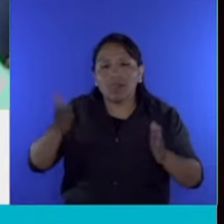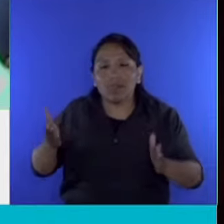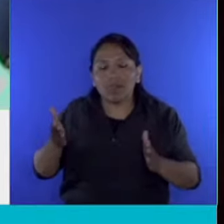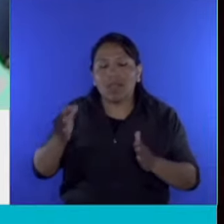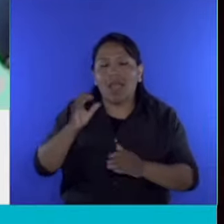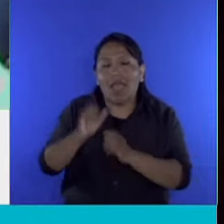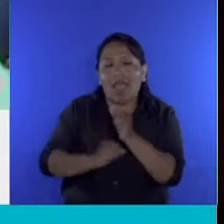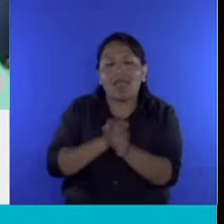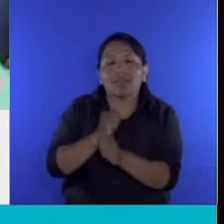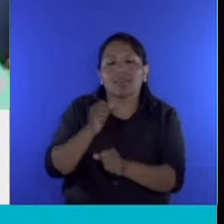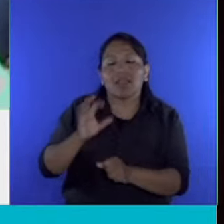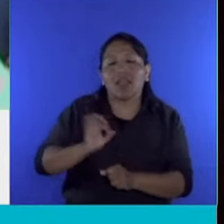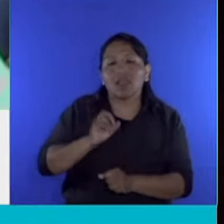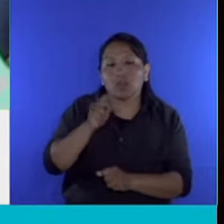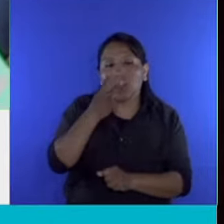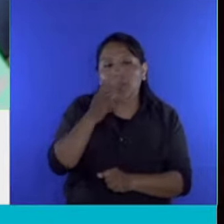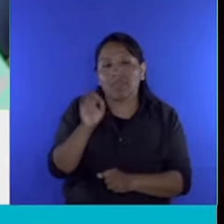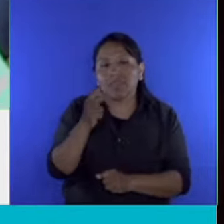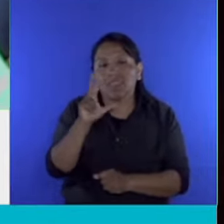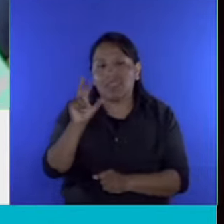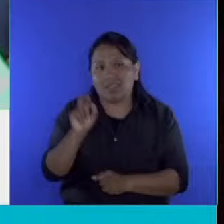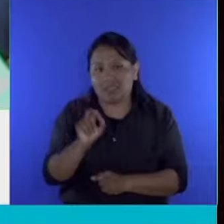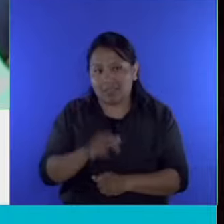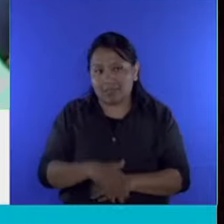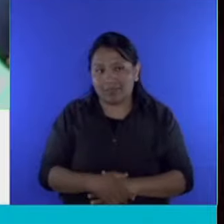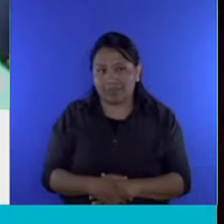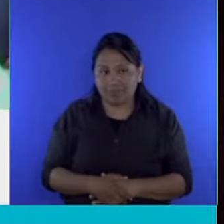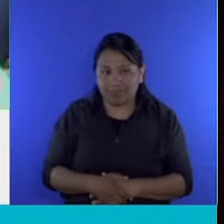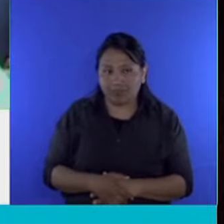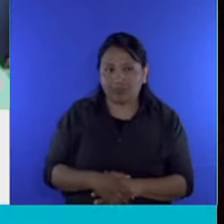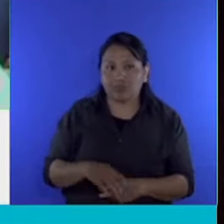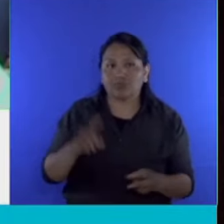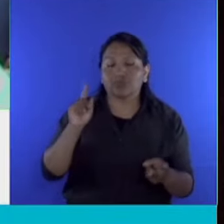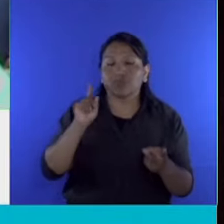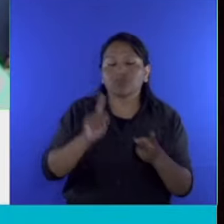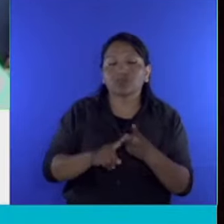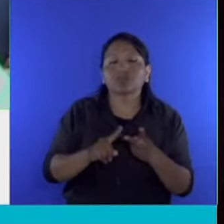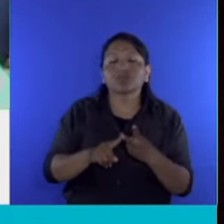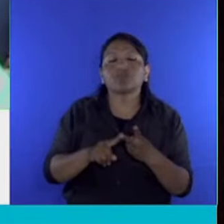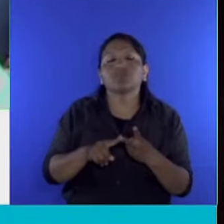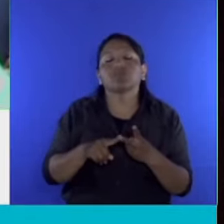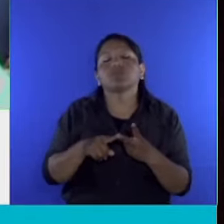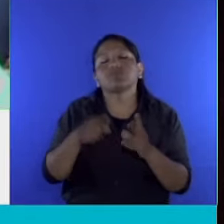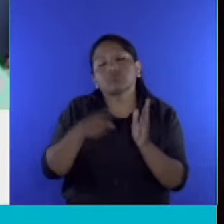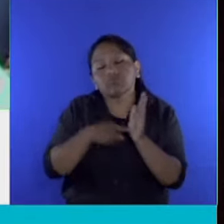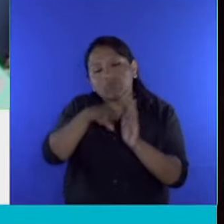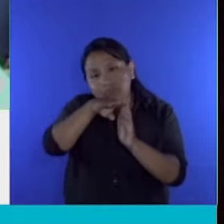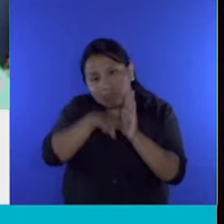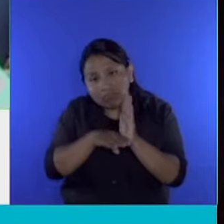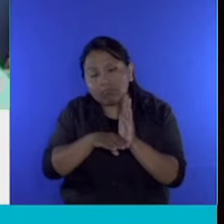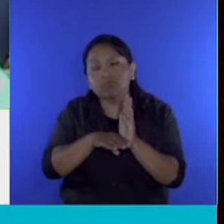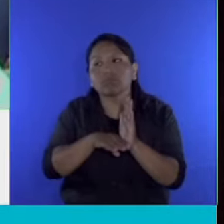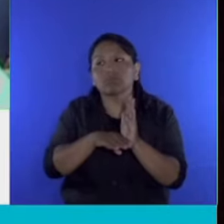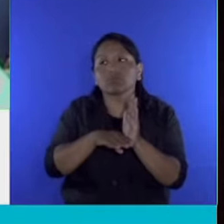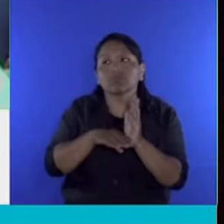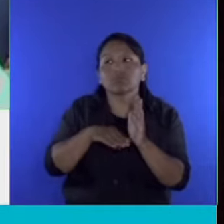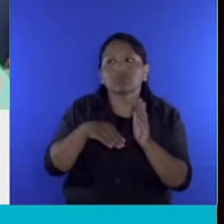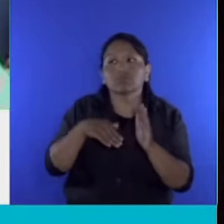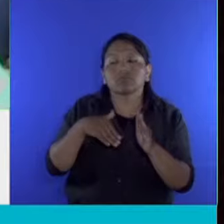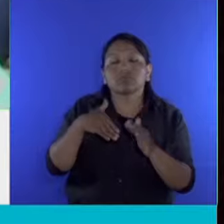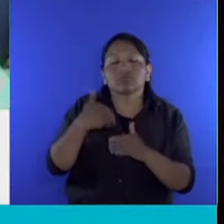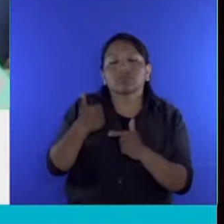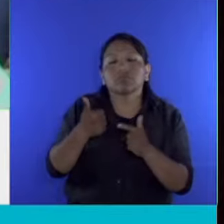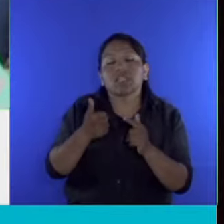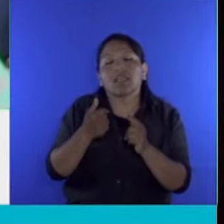el 2030 en segundo lugar establece una serie de criterios so las bases que va a sacar las consecuencias y